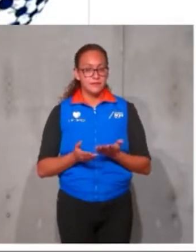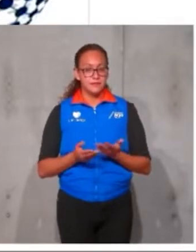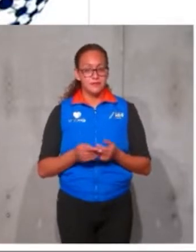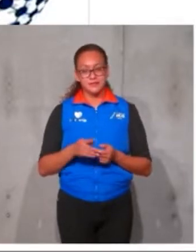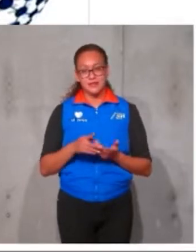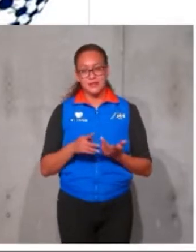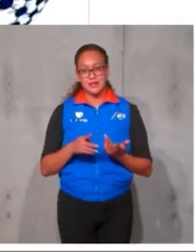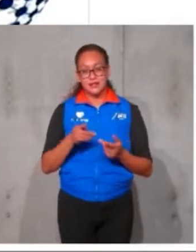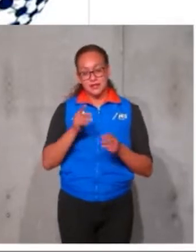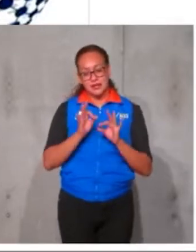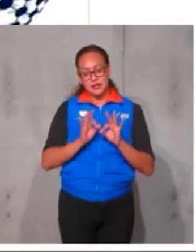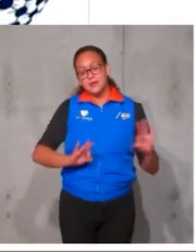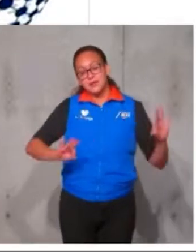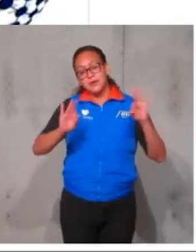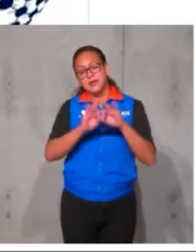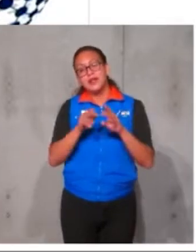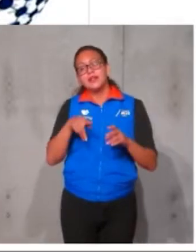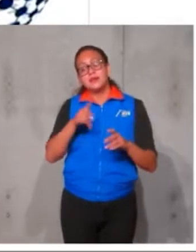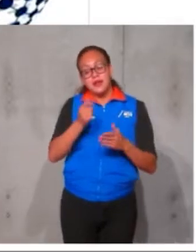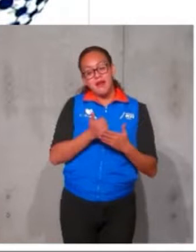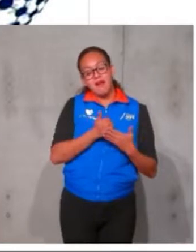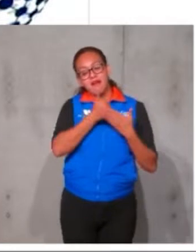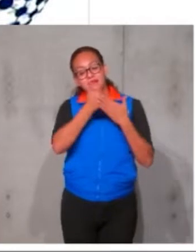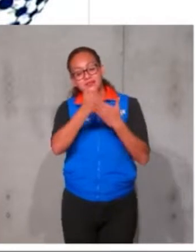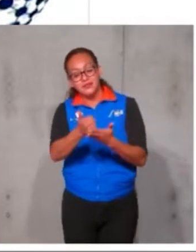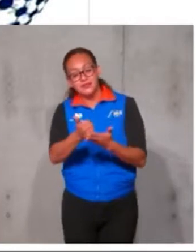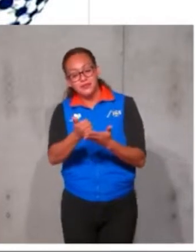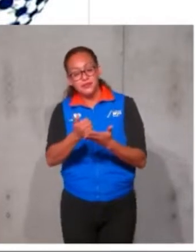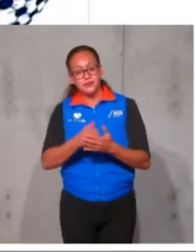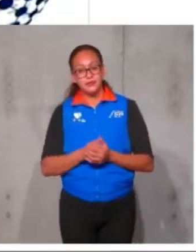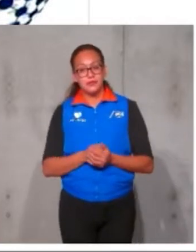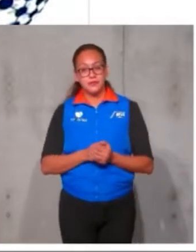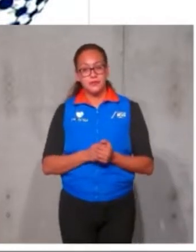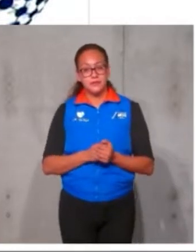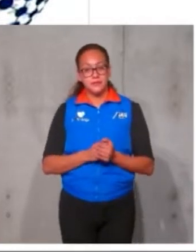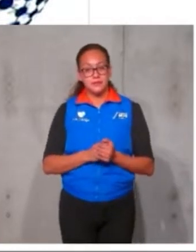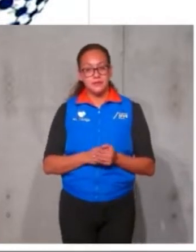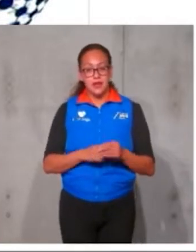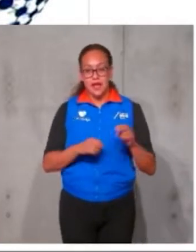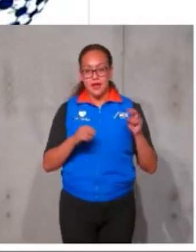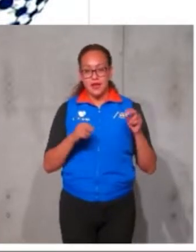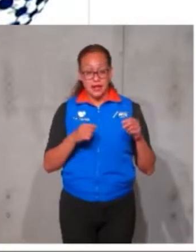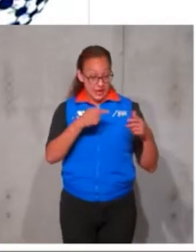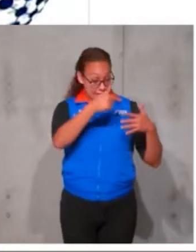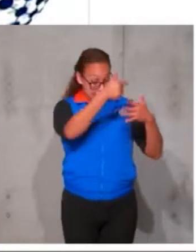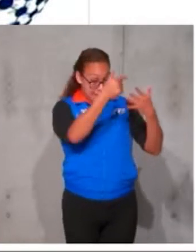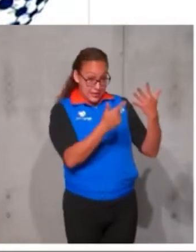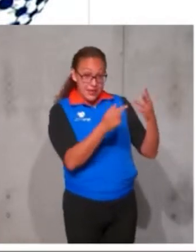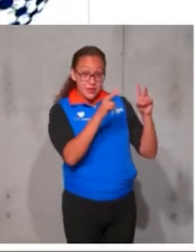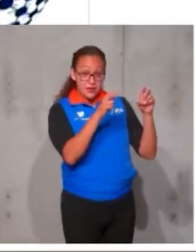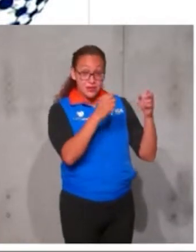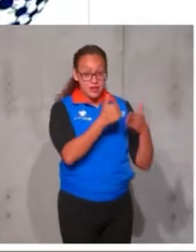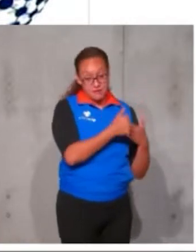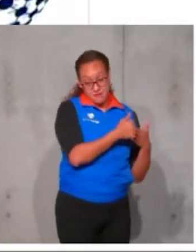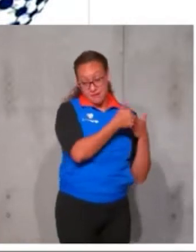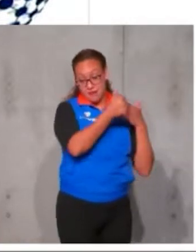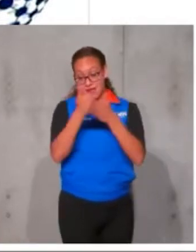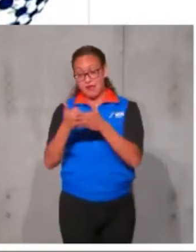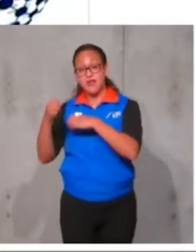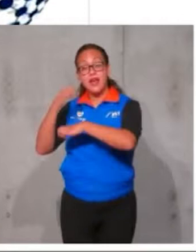es que no quiero utilizar la palabra relevante, pero bueno, van a ser aquellos temas que permitan